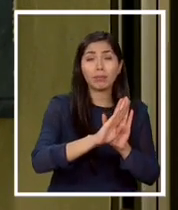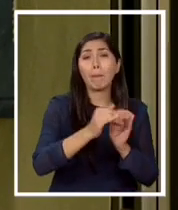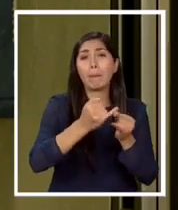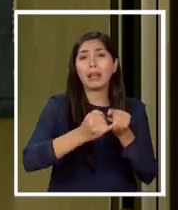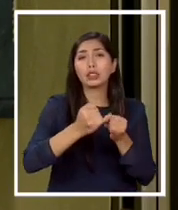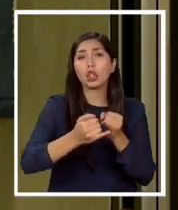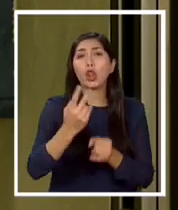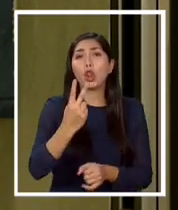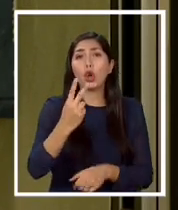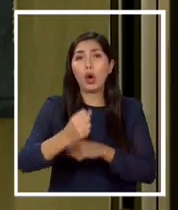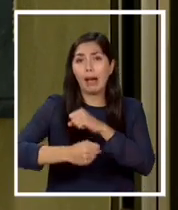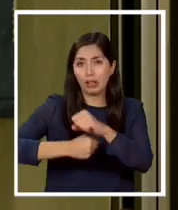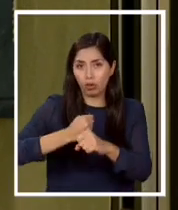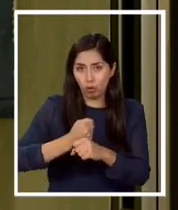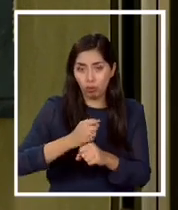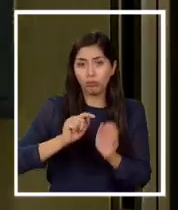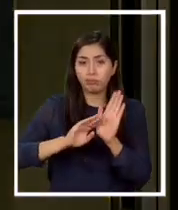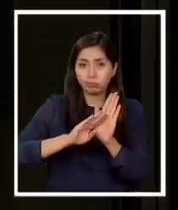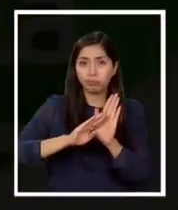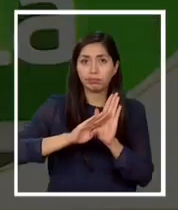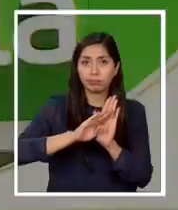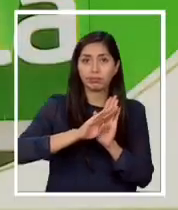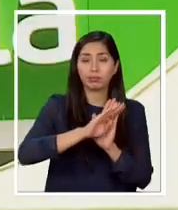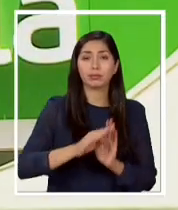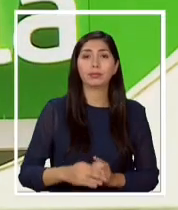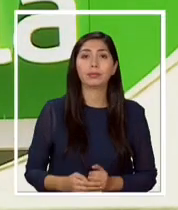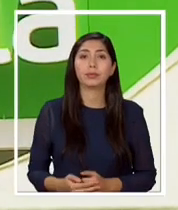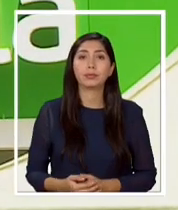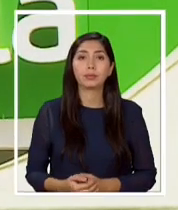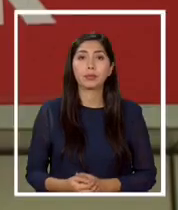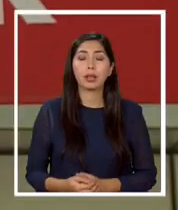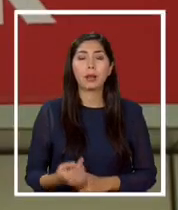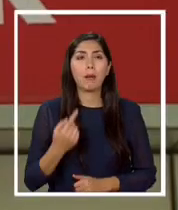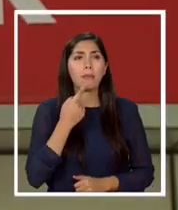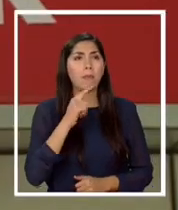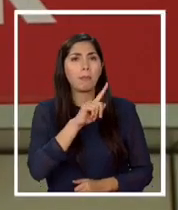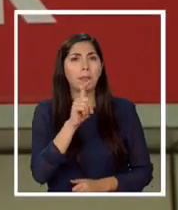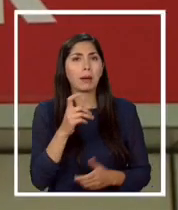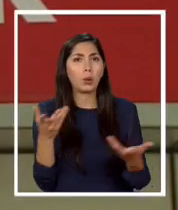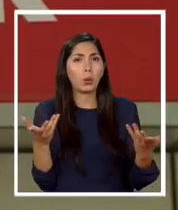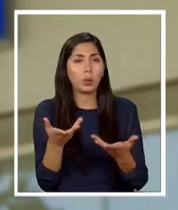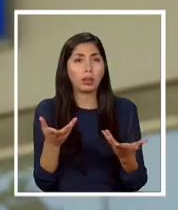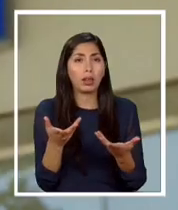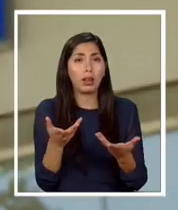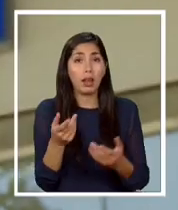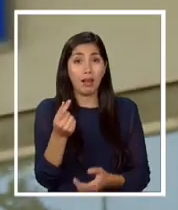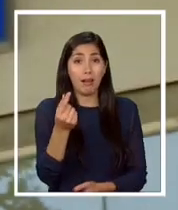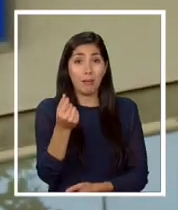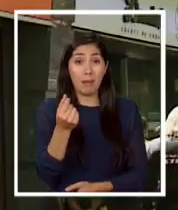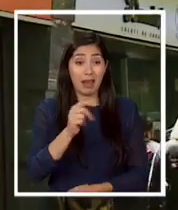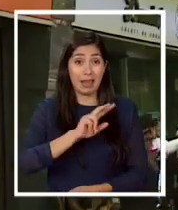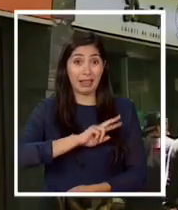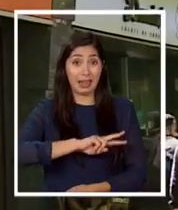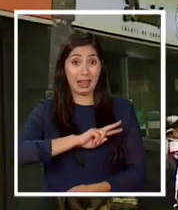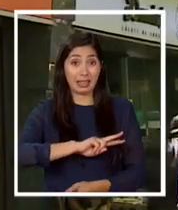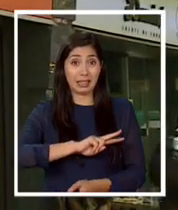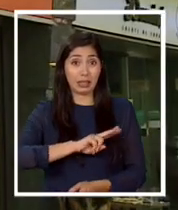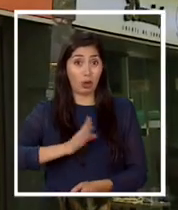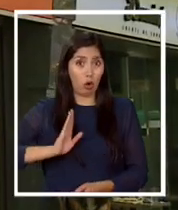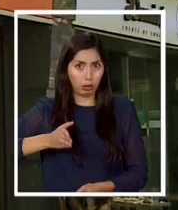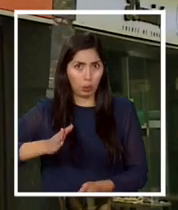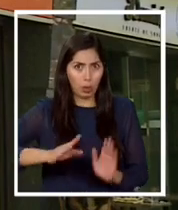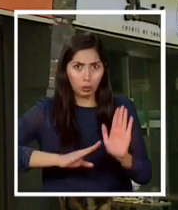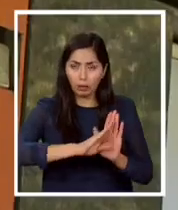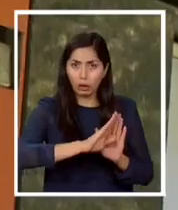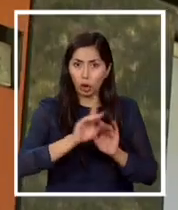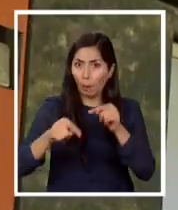plazo, no depende de la inflación mes a mes. La gran pregunta es si seguirá subiendo la tasa de interés en los próximos meses.